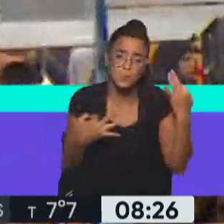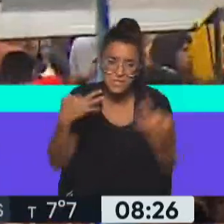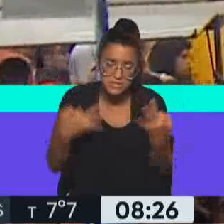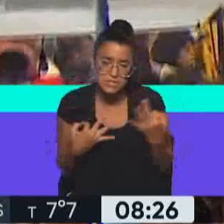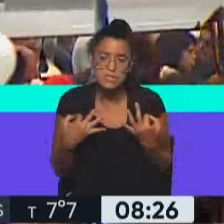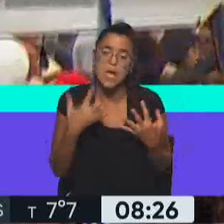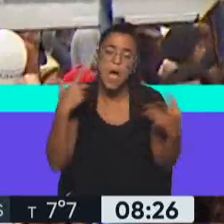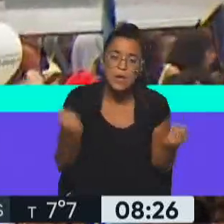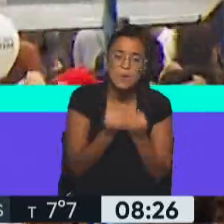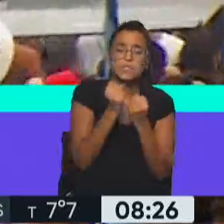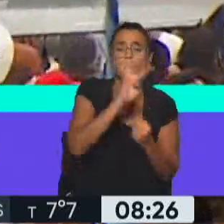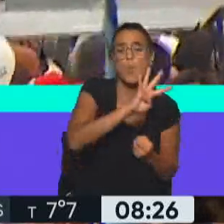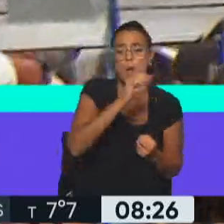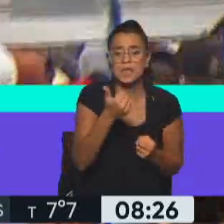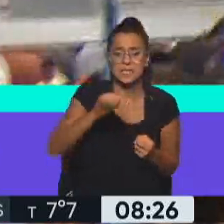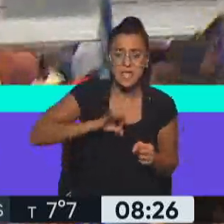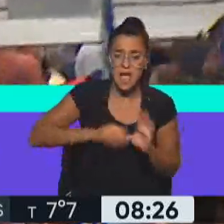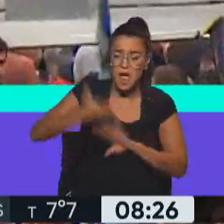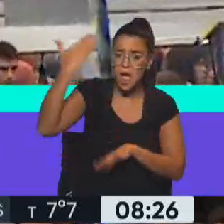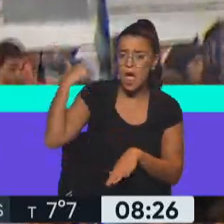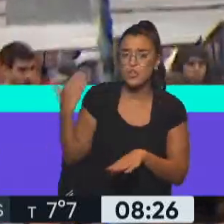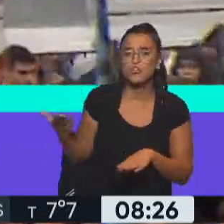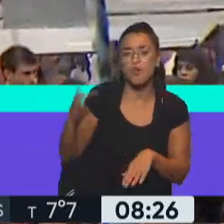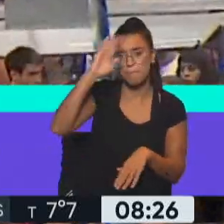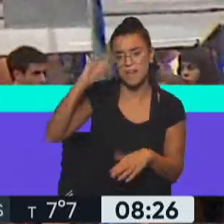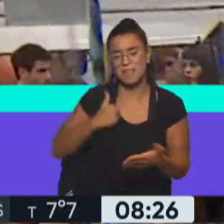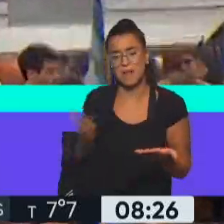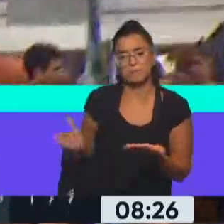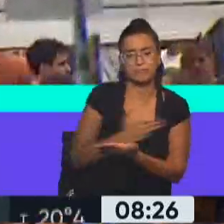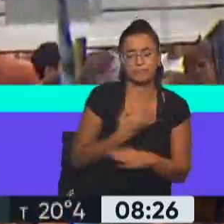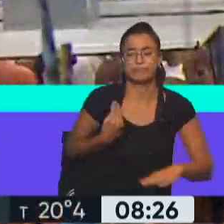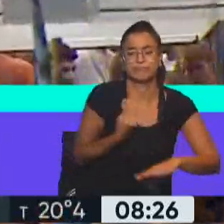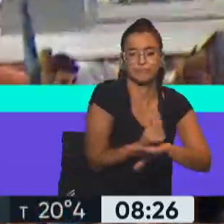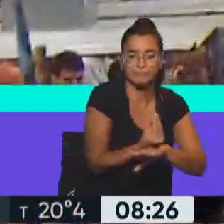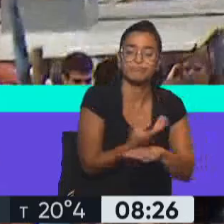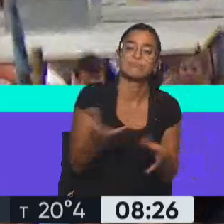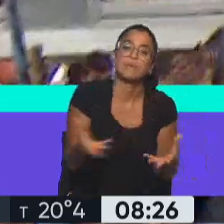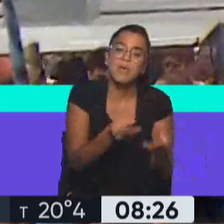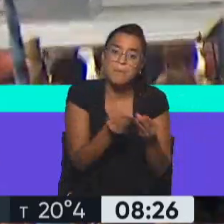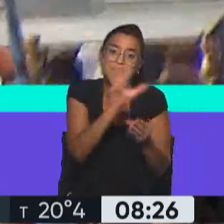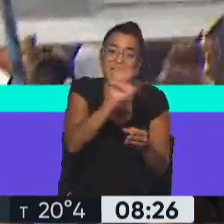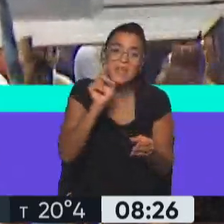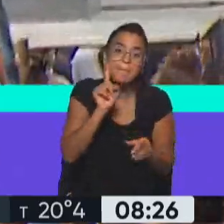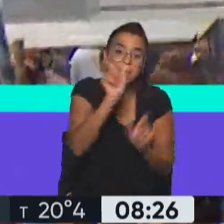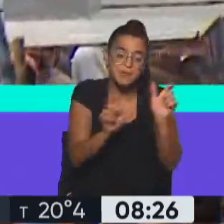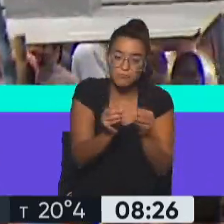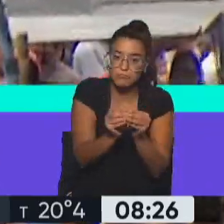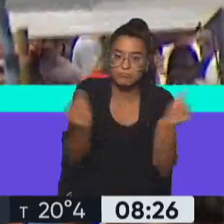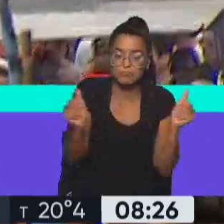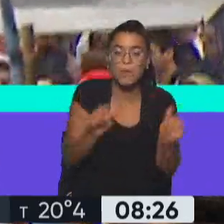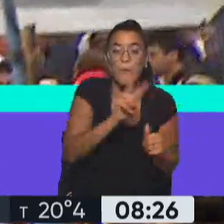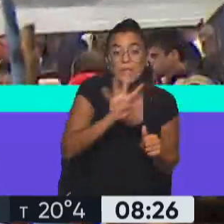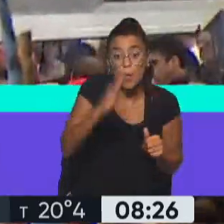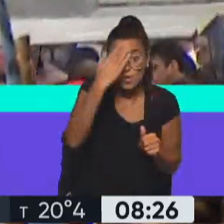tras cumplirse 46 años desde el golpe cívico-militar que desapareció a 30.000 personas. Este 24 de